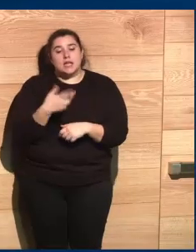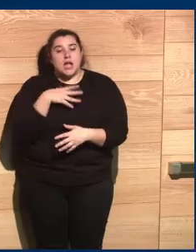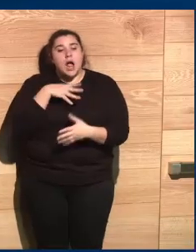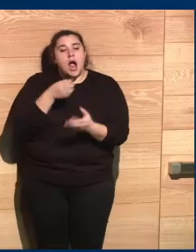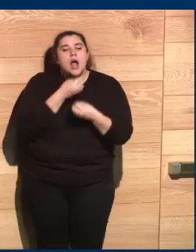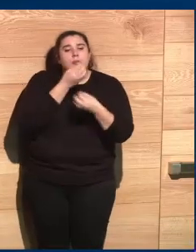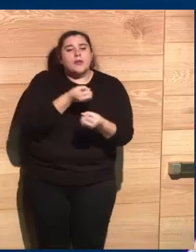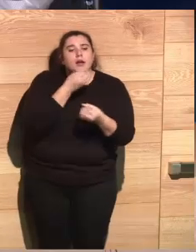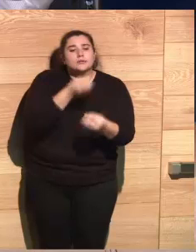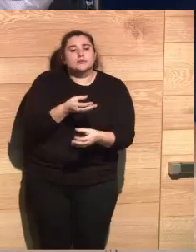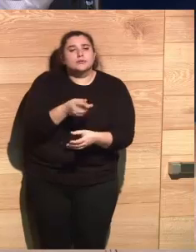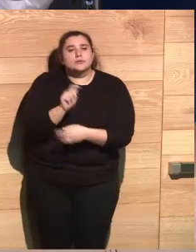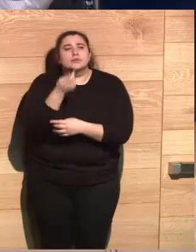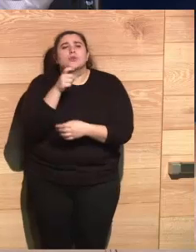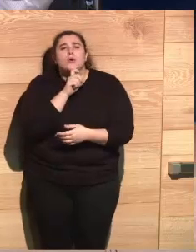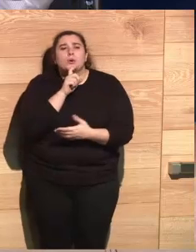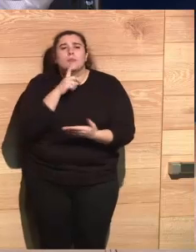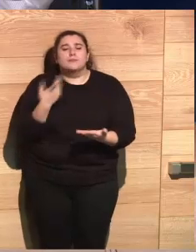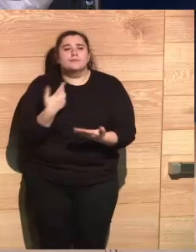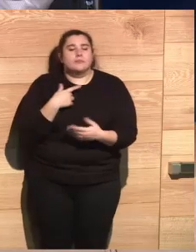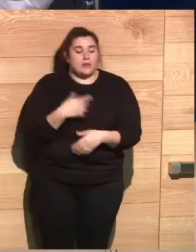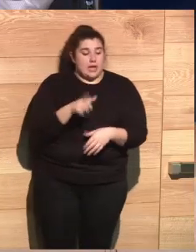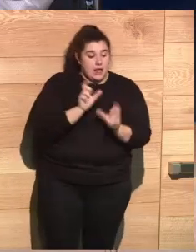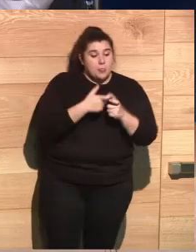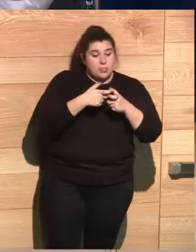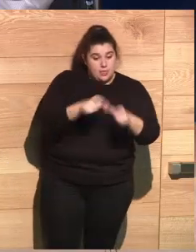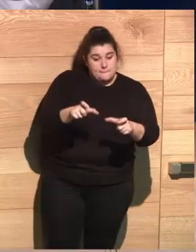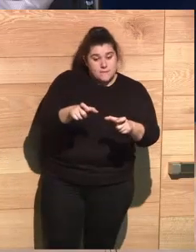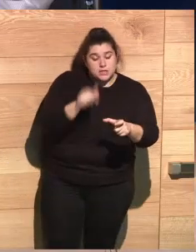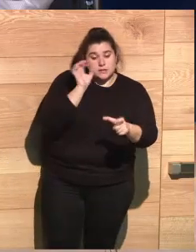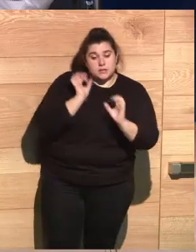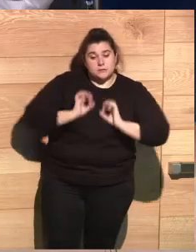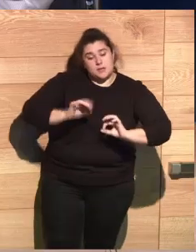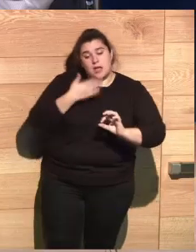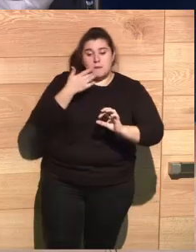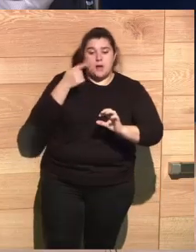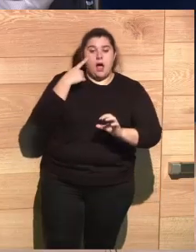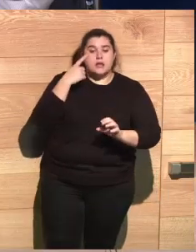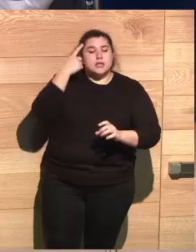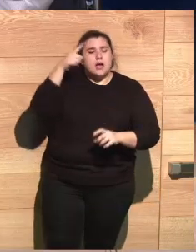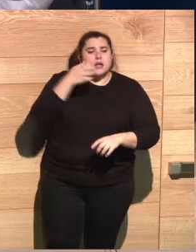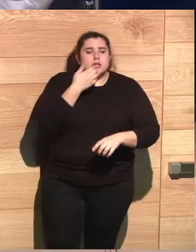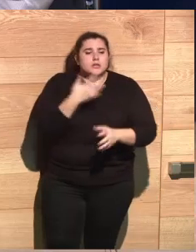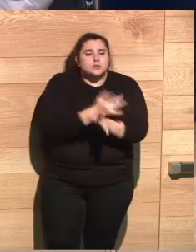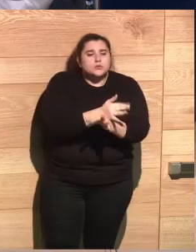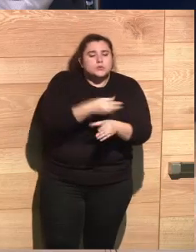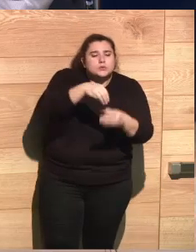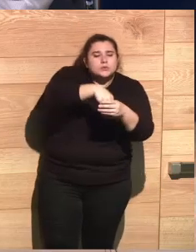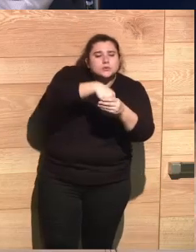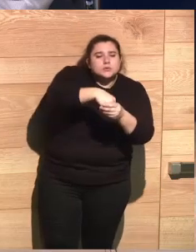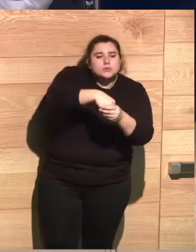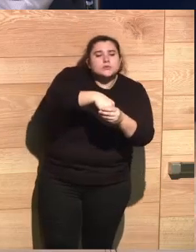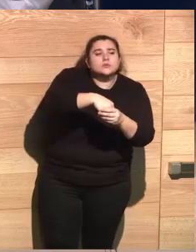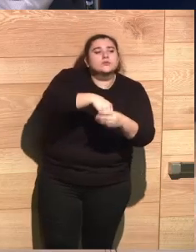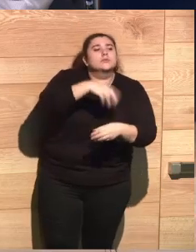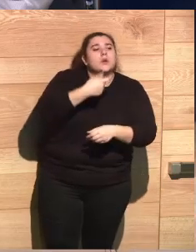Se ha creado, de hecho, un departamento para ver qué tipo de contenido hay en los videojuegos que se comercializan en el mercado chino. Cierto,